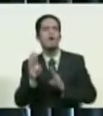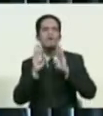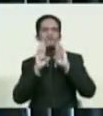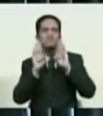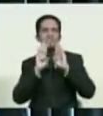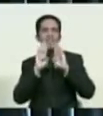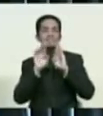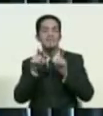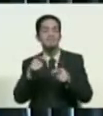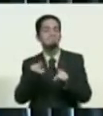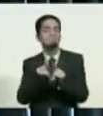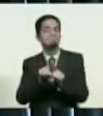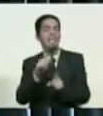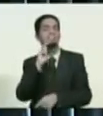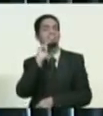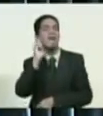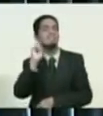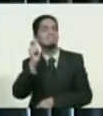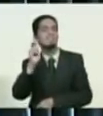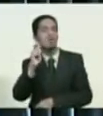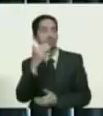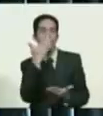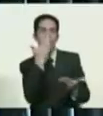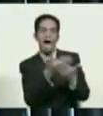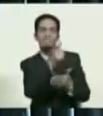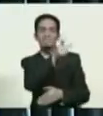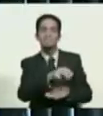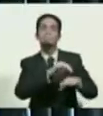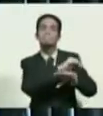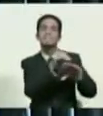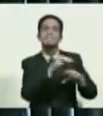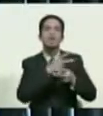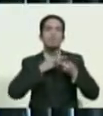testimonio ante el fiscal del Ministerio Público,